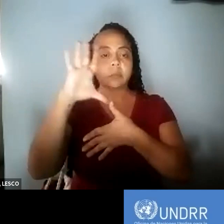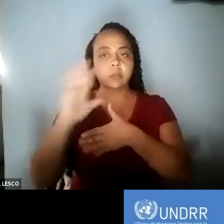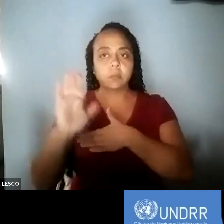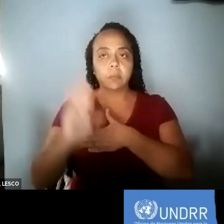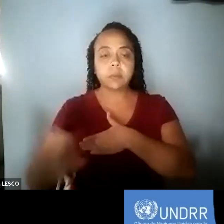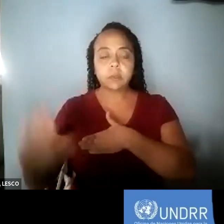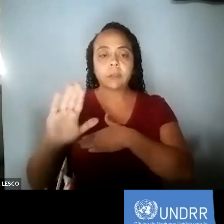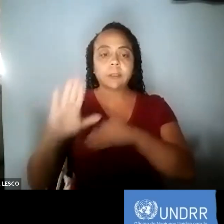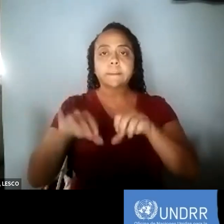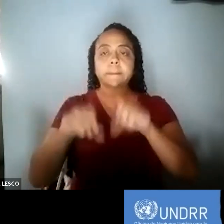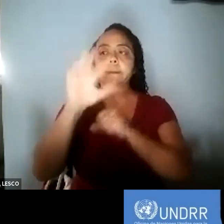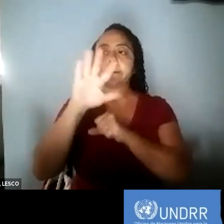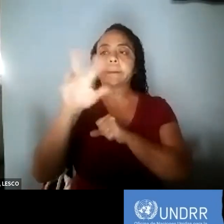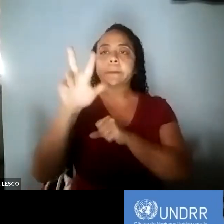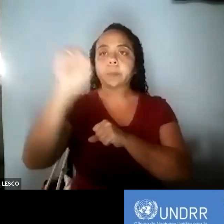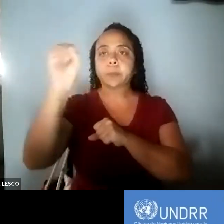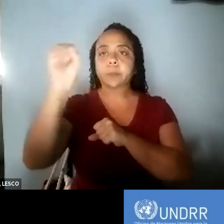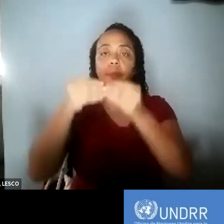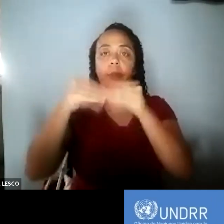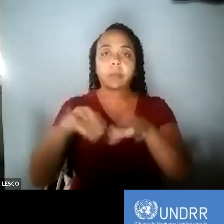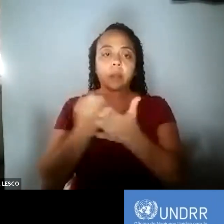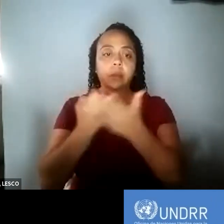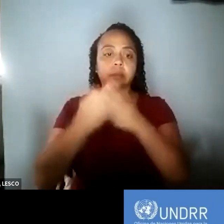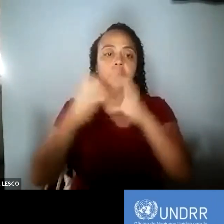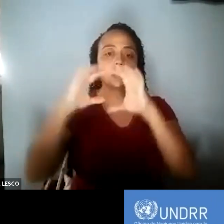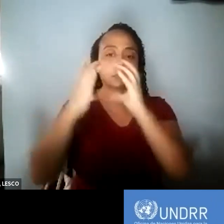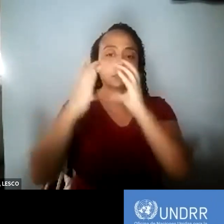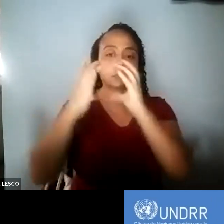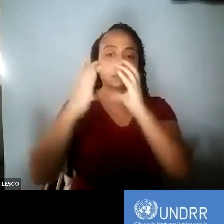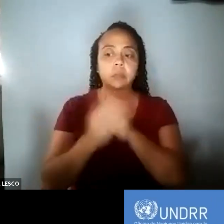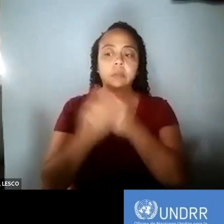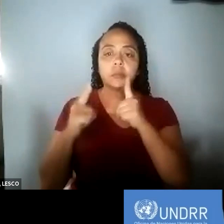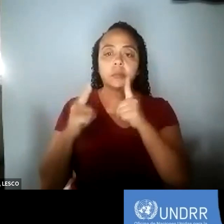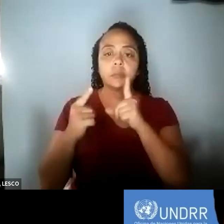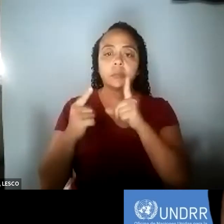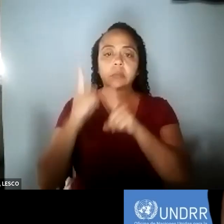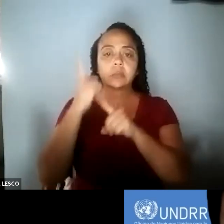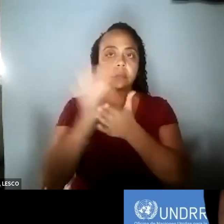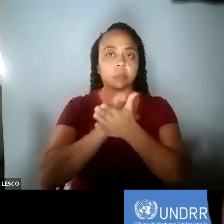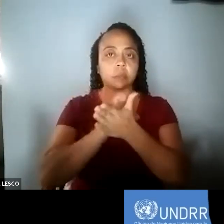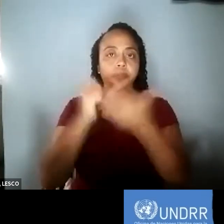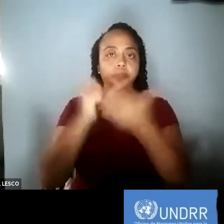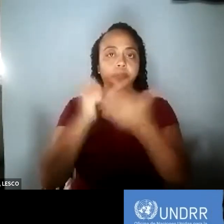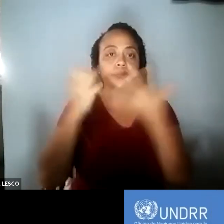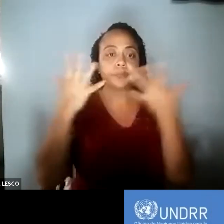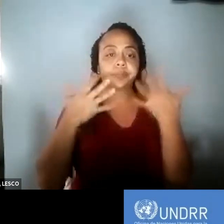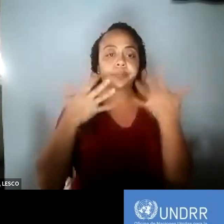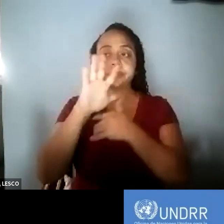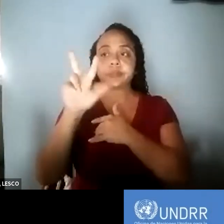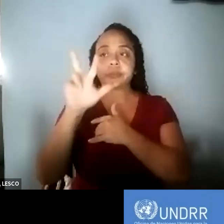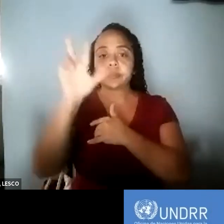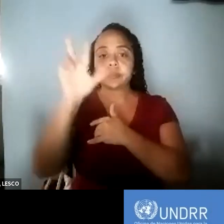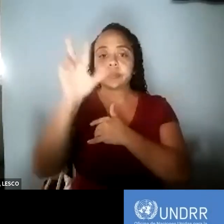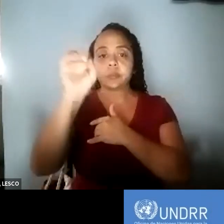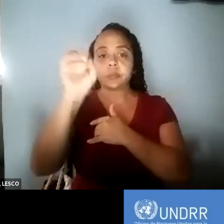53 por ciento de las pérdidas económicas globales causadas por desastres climáticos el 53 por ciento de las pérdidas económicas globales